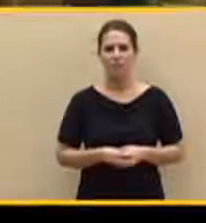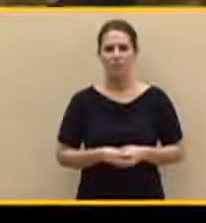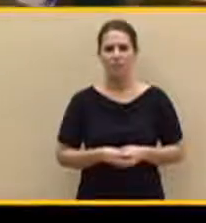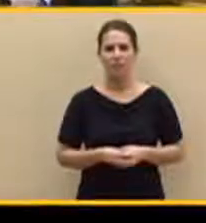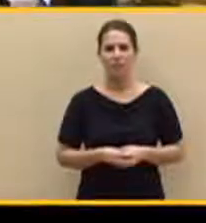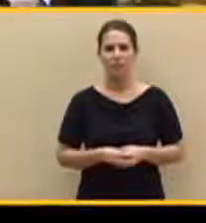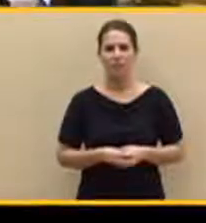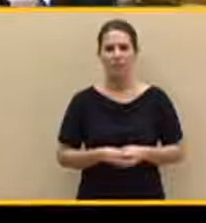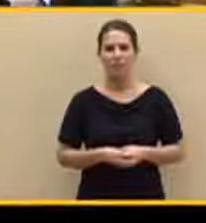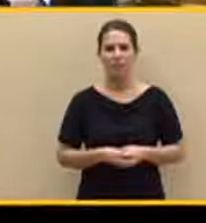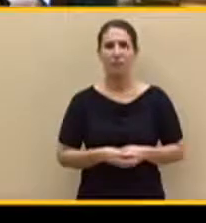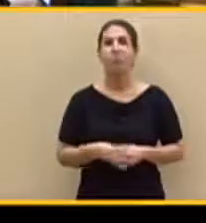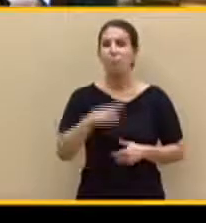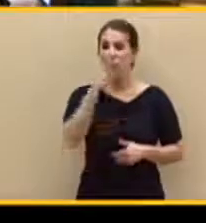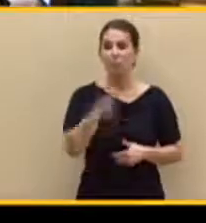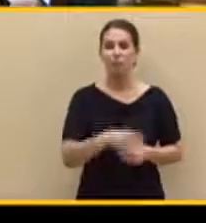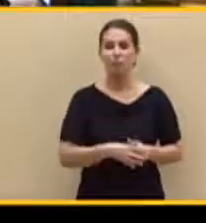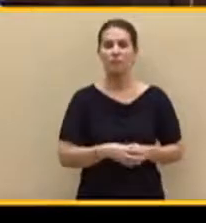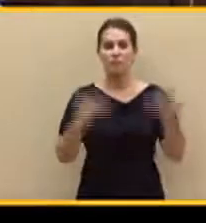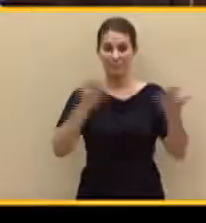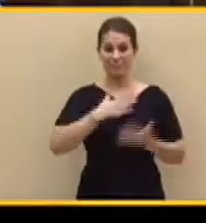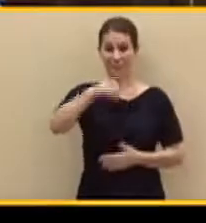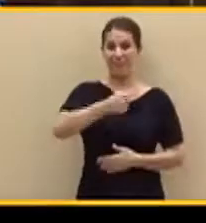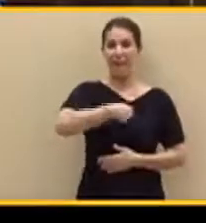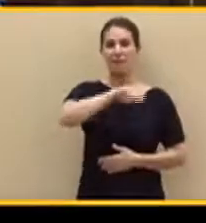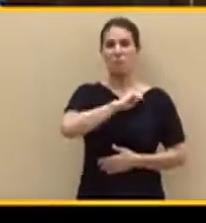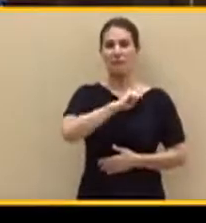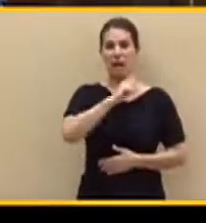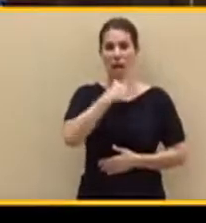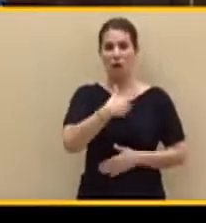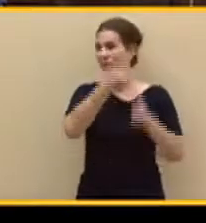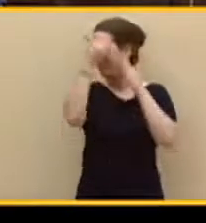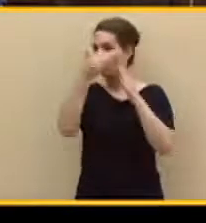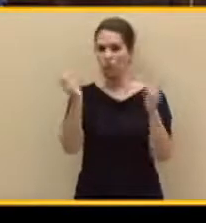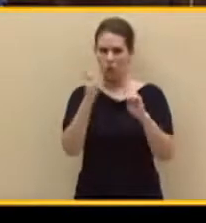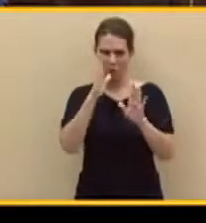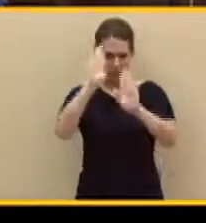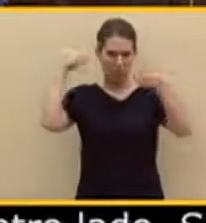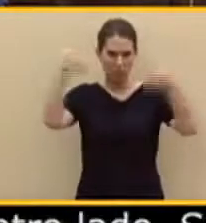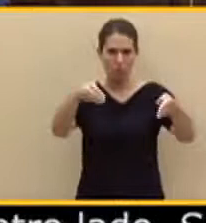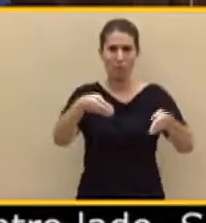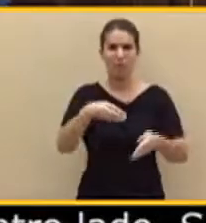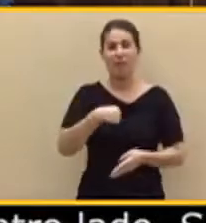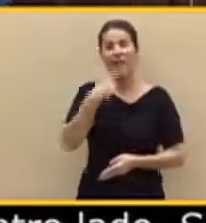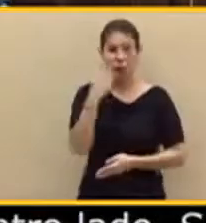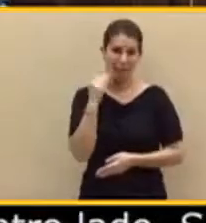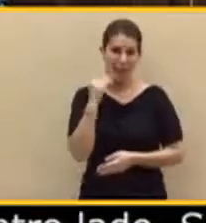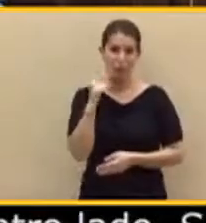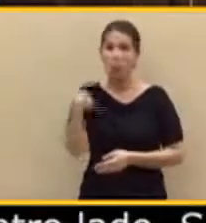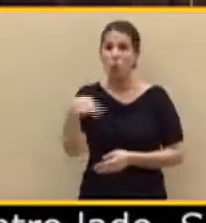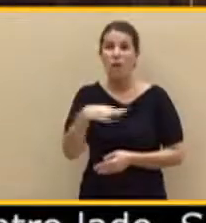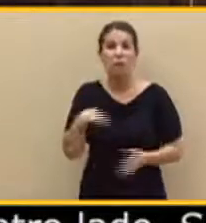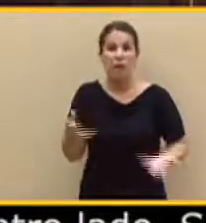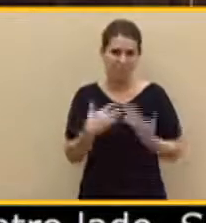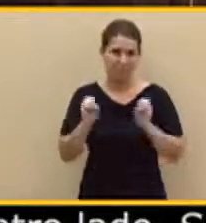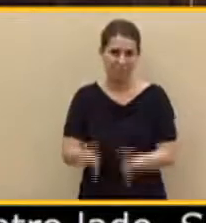Por eso, desde la España que ya no mira para otro lado, señor Catalá, le digo con todo el cariño que usted ya solo puede dimitir. Por eso, y